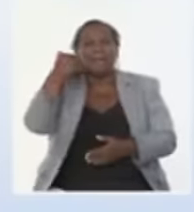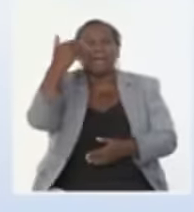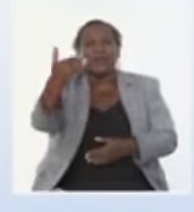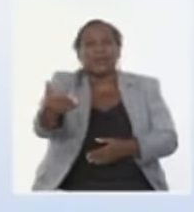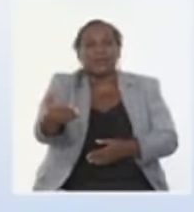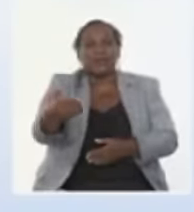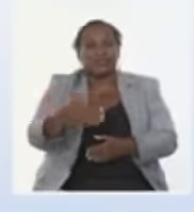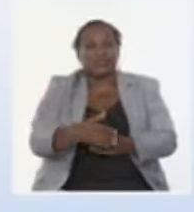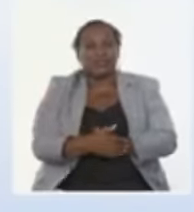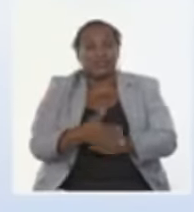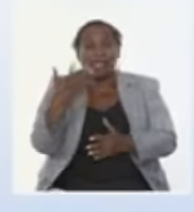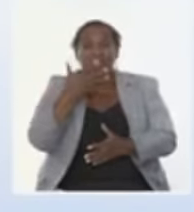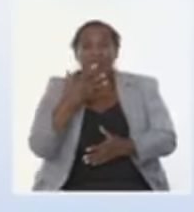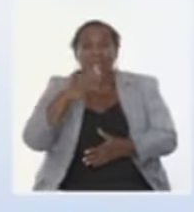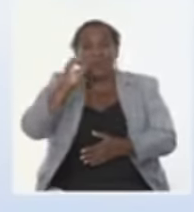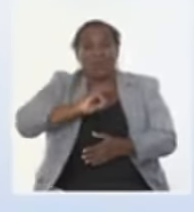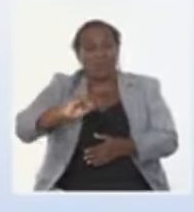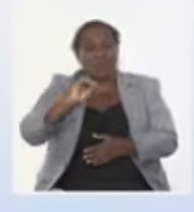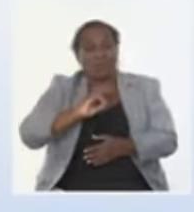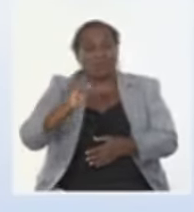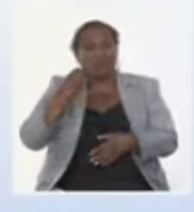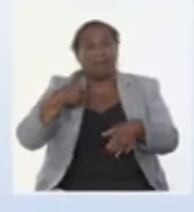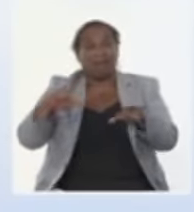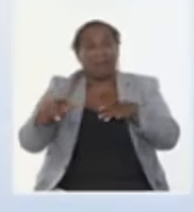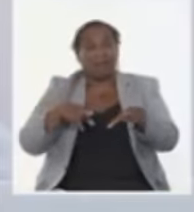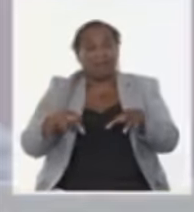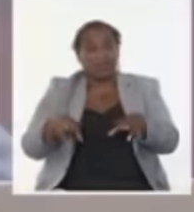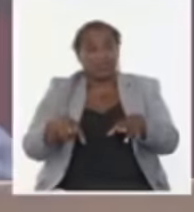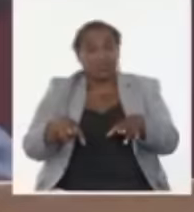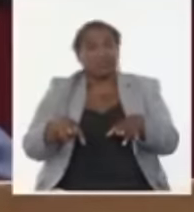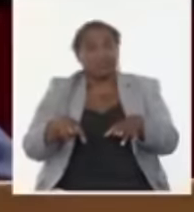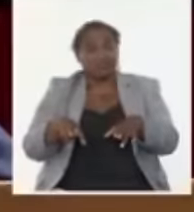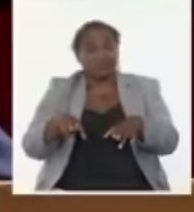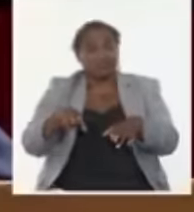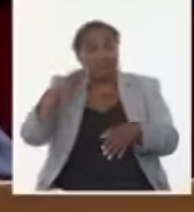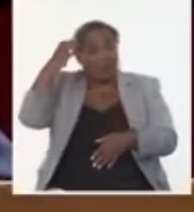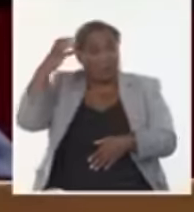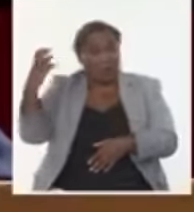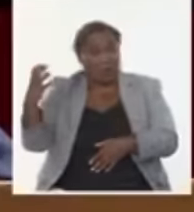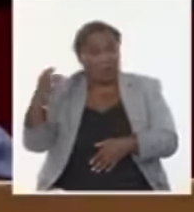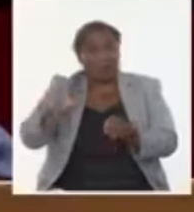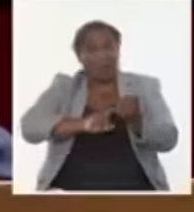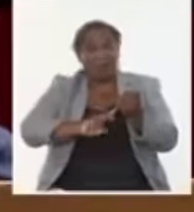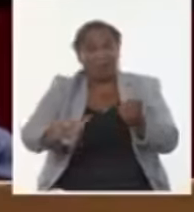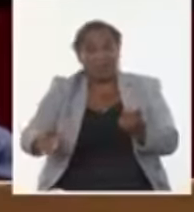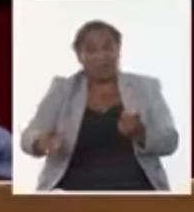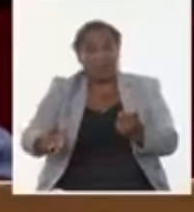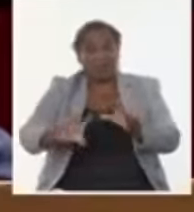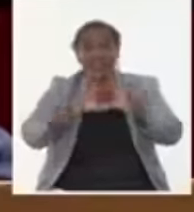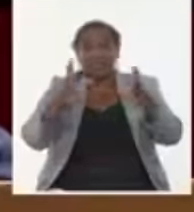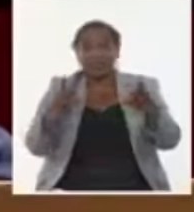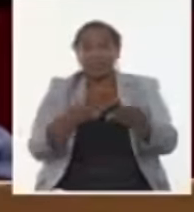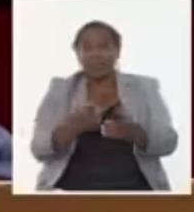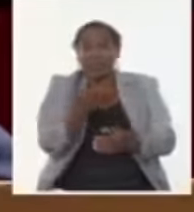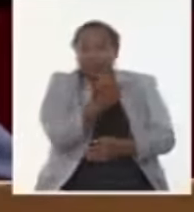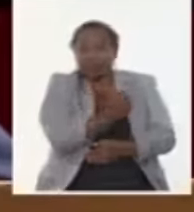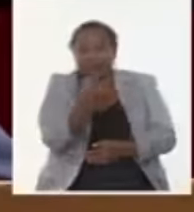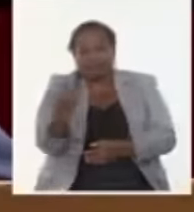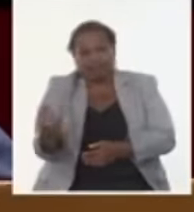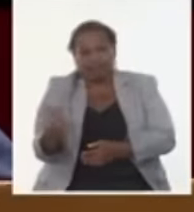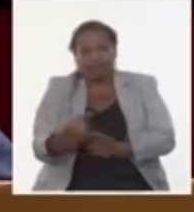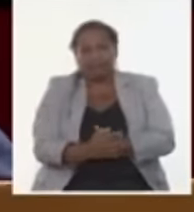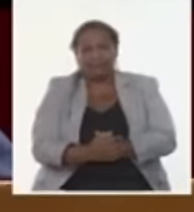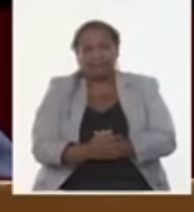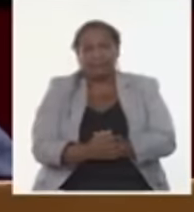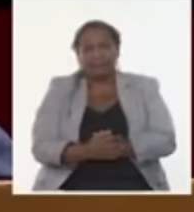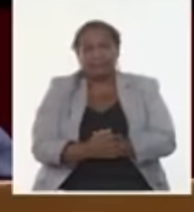a los organismos de la Administración Central del Estado y a los territorios en lo que compete a cada cual.